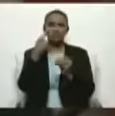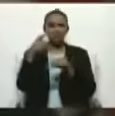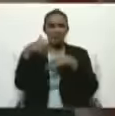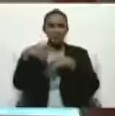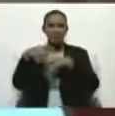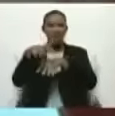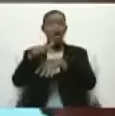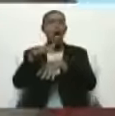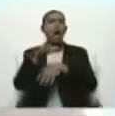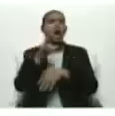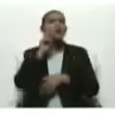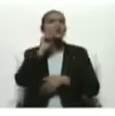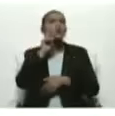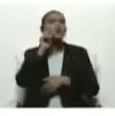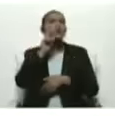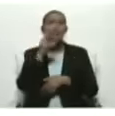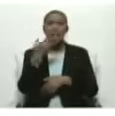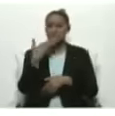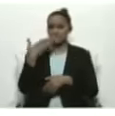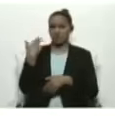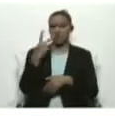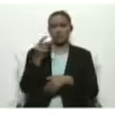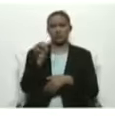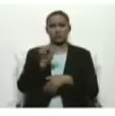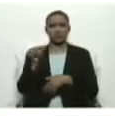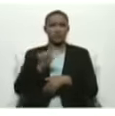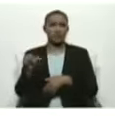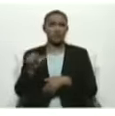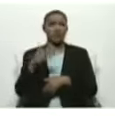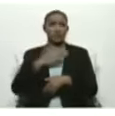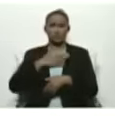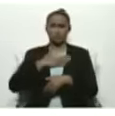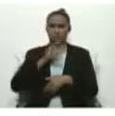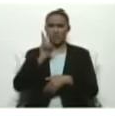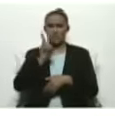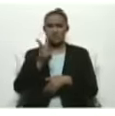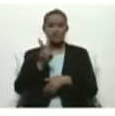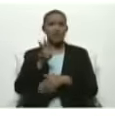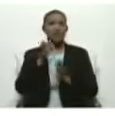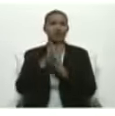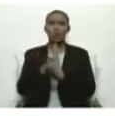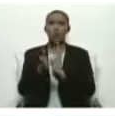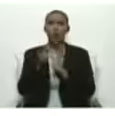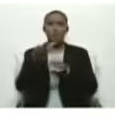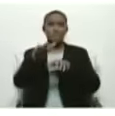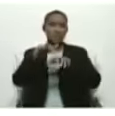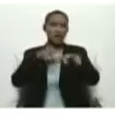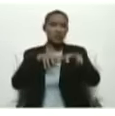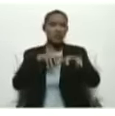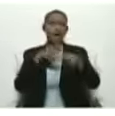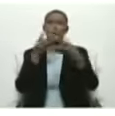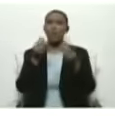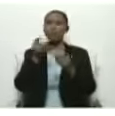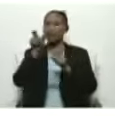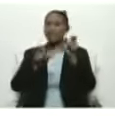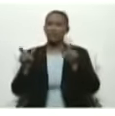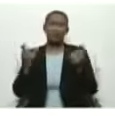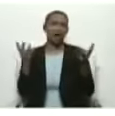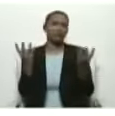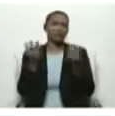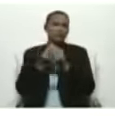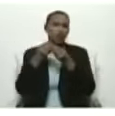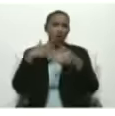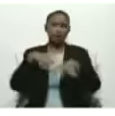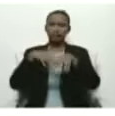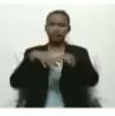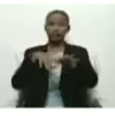hace 2 semanas. Tuviste, igual que yo, que no era un fenómeno de red social. Fue una multitud que se juntó en más